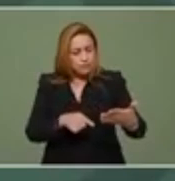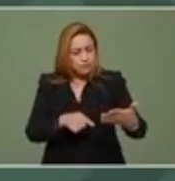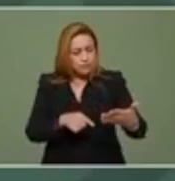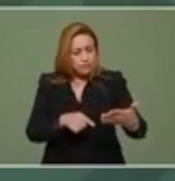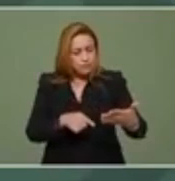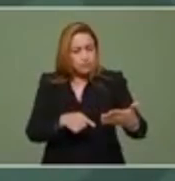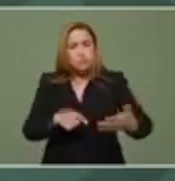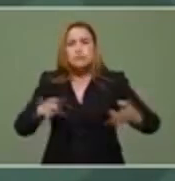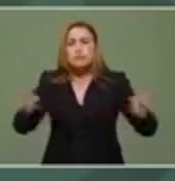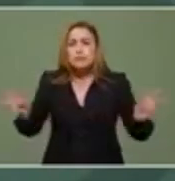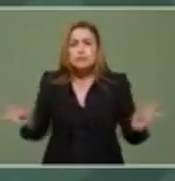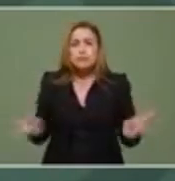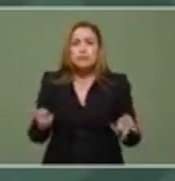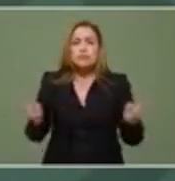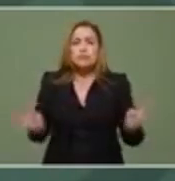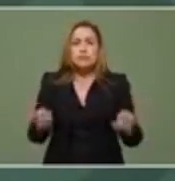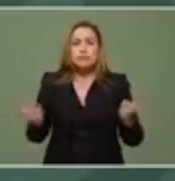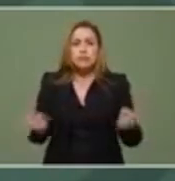venden